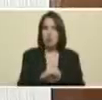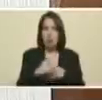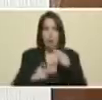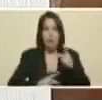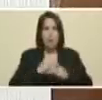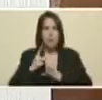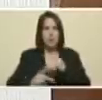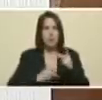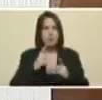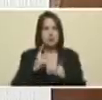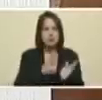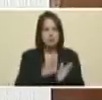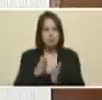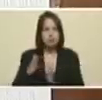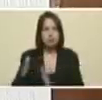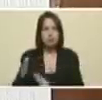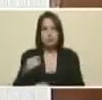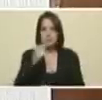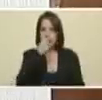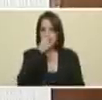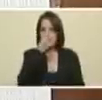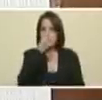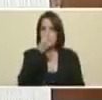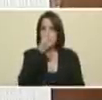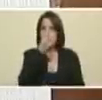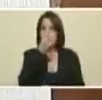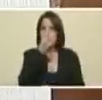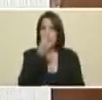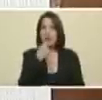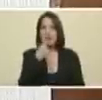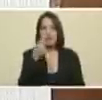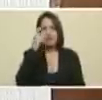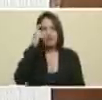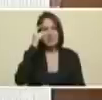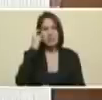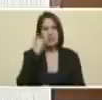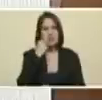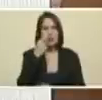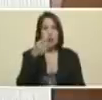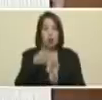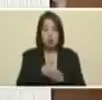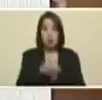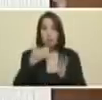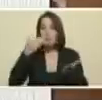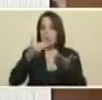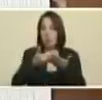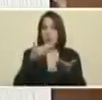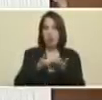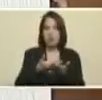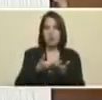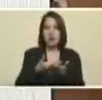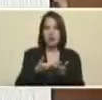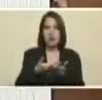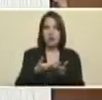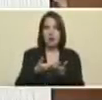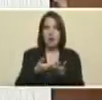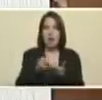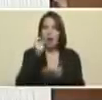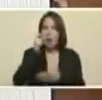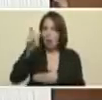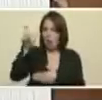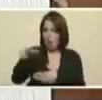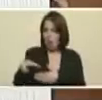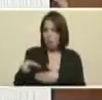de selección de su estructura, un día me dijo, ¿qué tal si postulamos a Alí